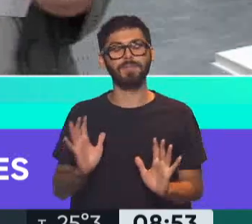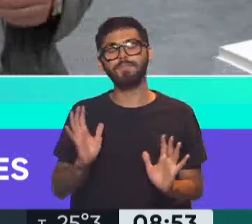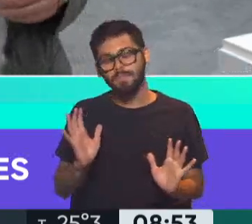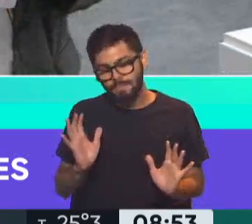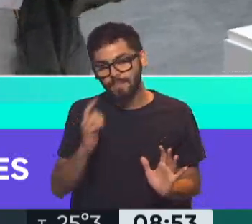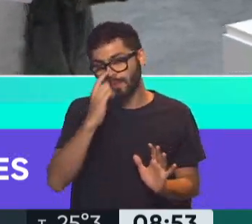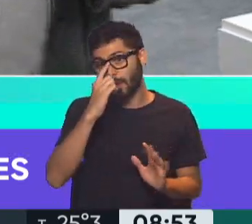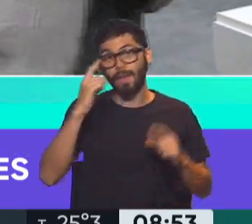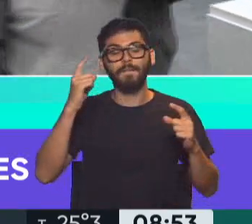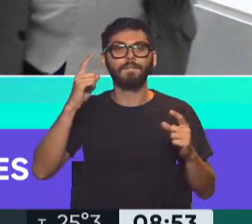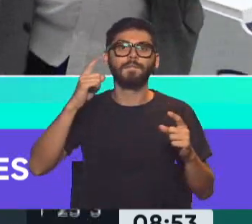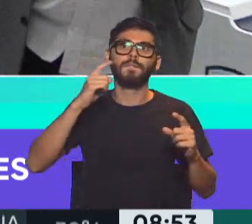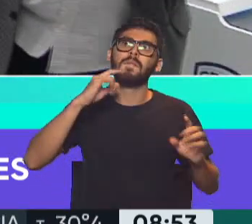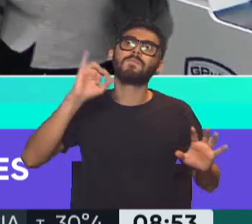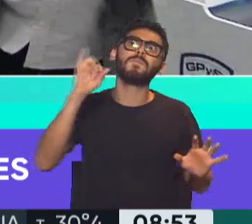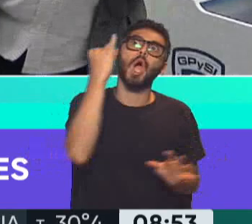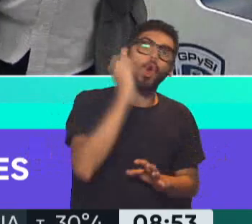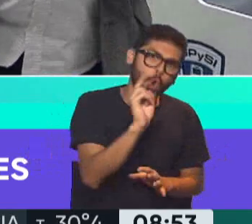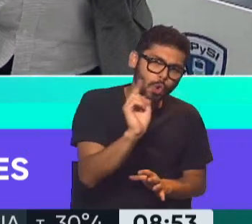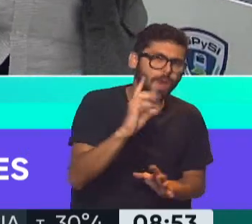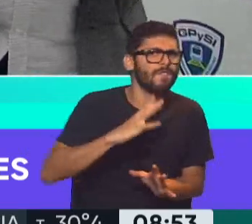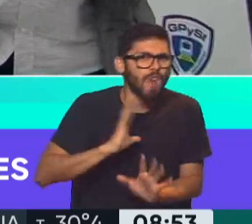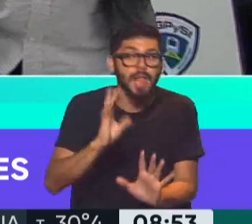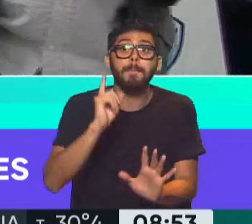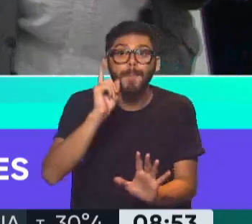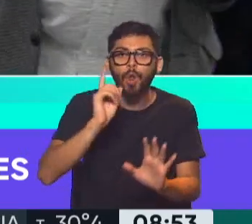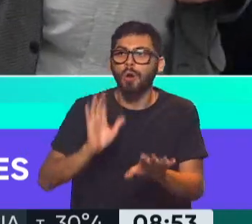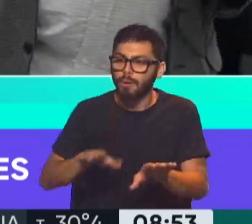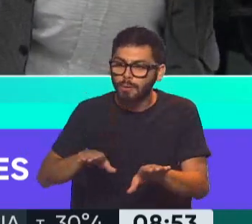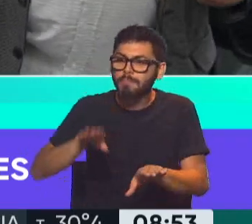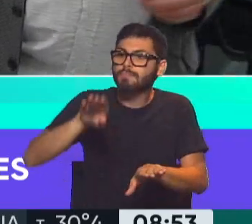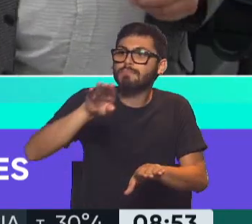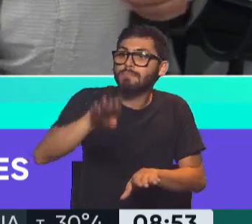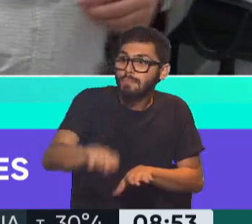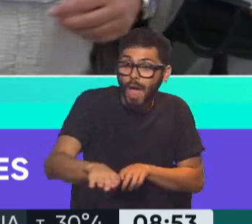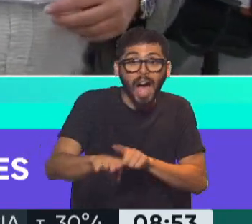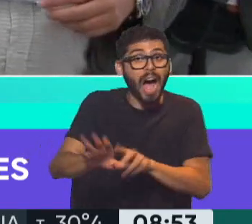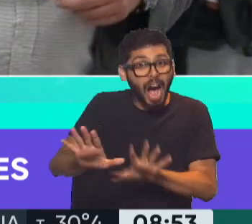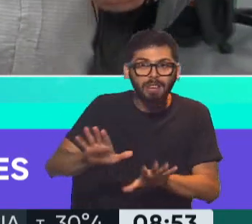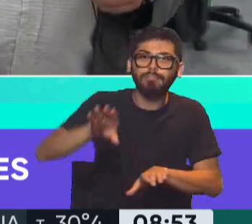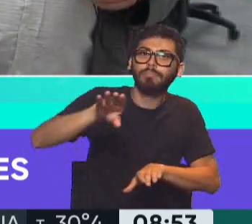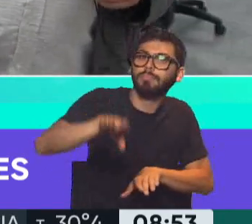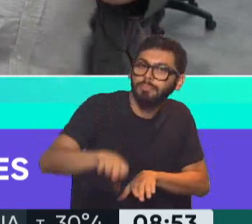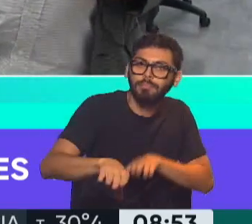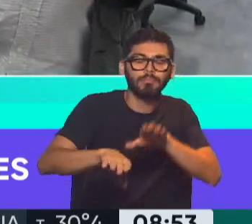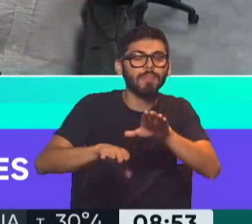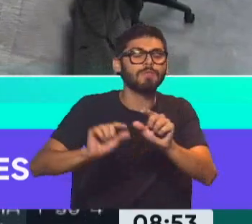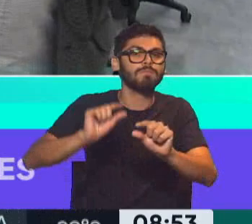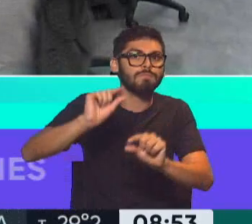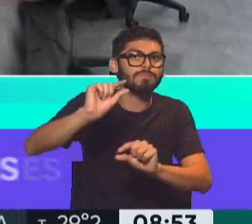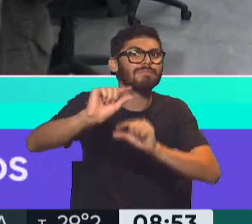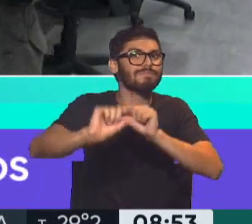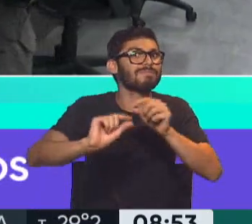de lo ideal pero de este tipo de pasos dando este tipo de pasos bueno siempre se puede ir